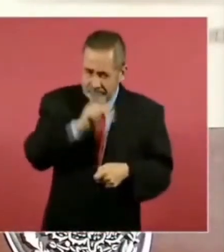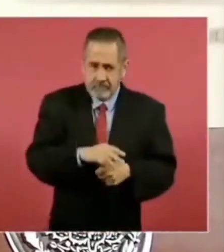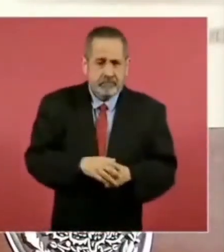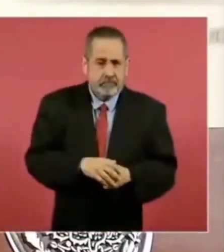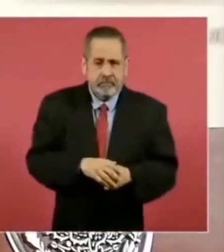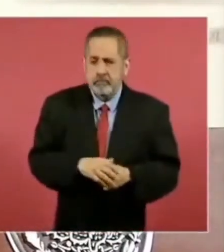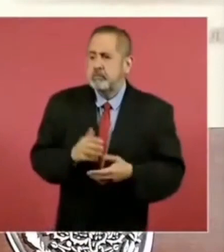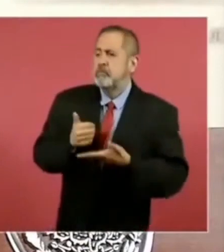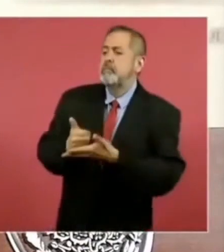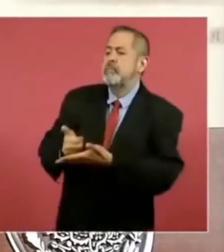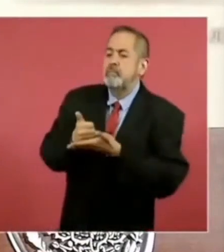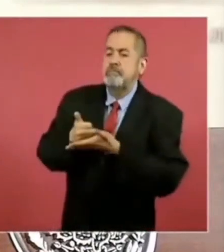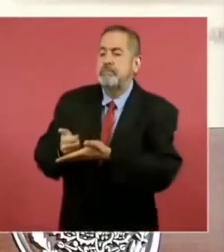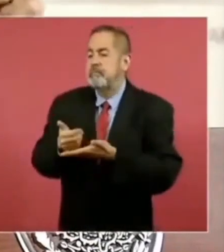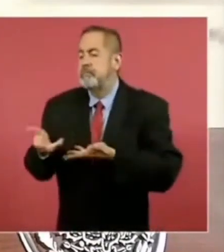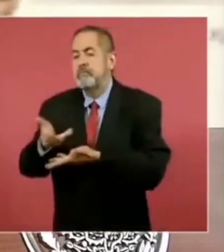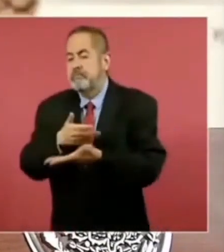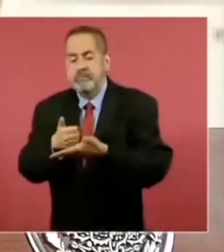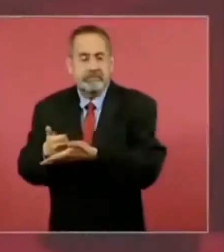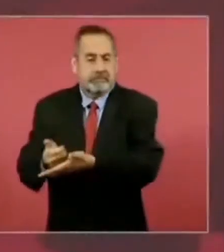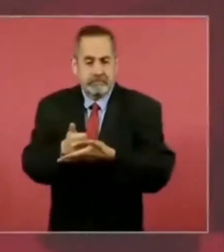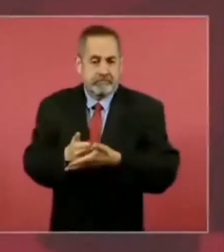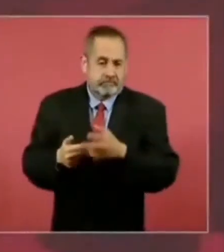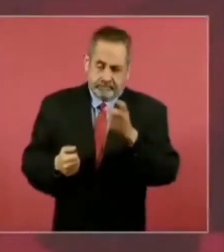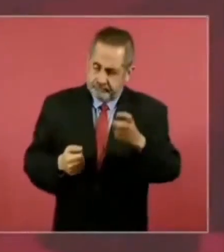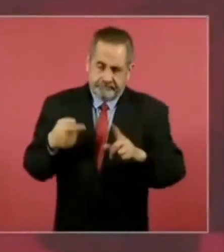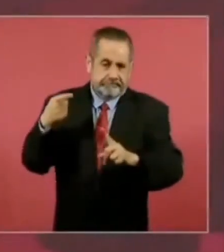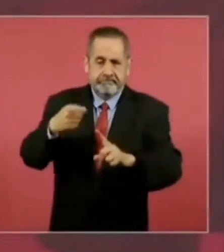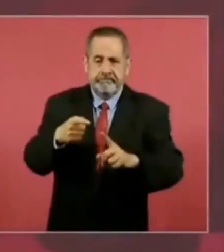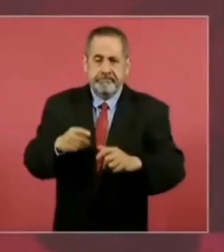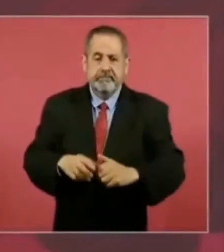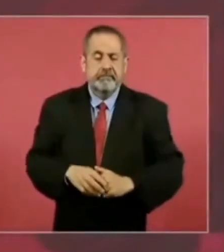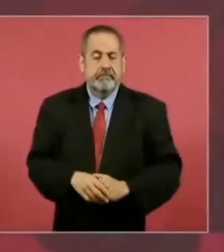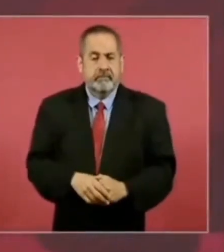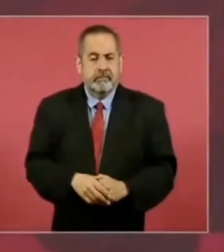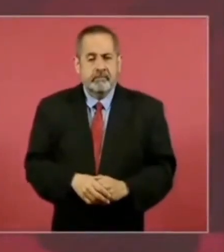ayudar en eso.